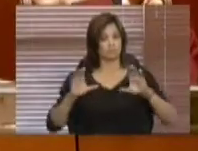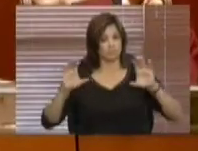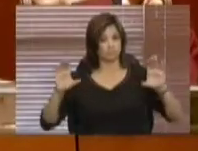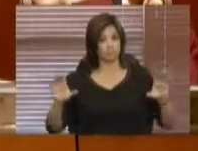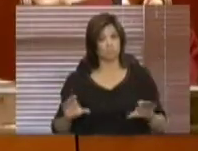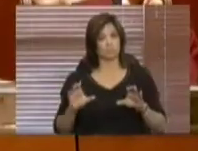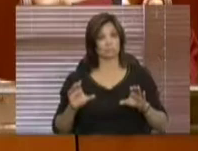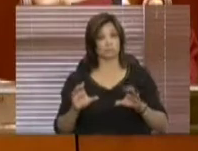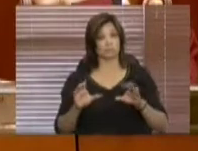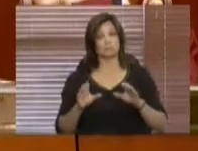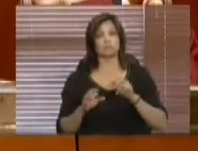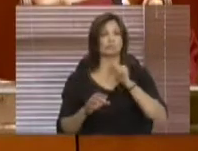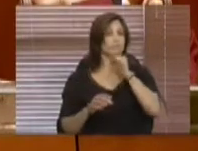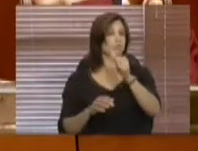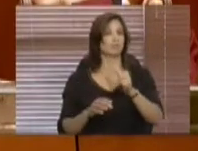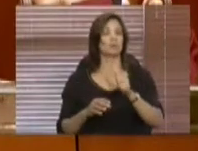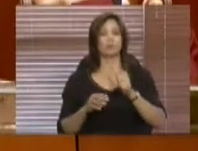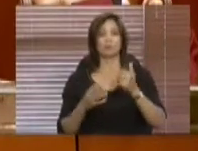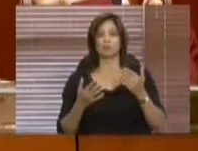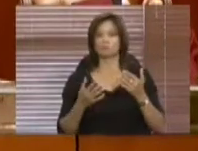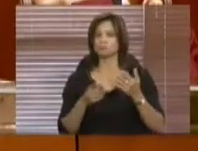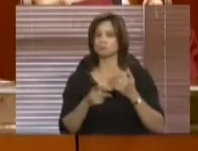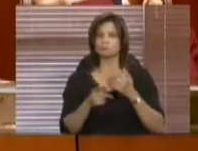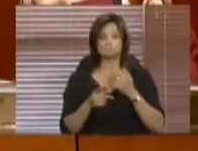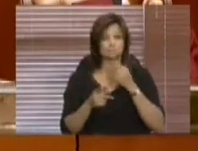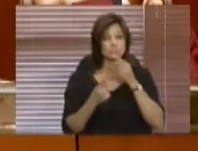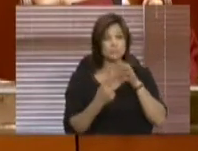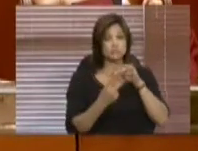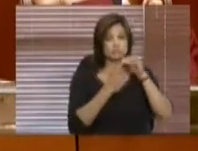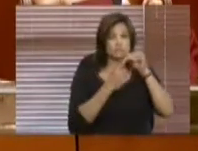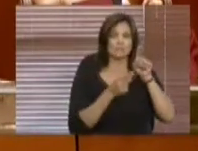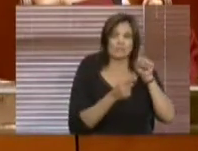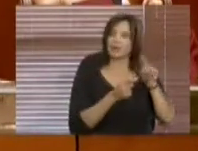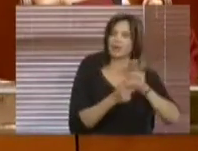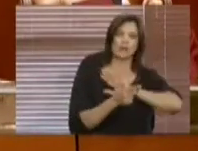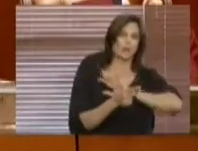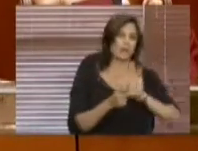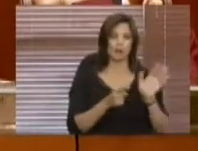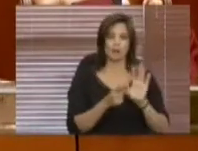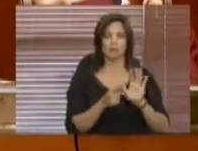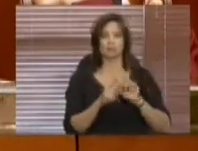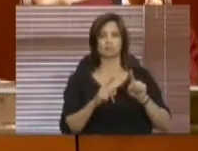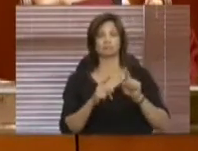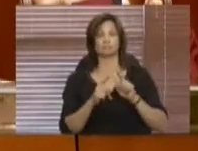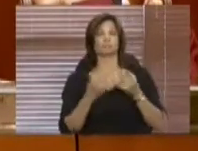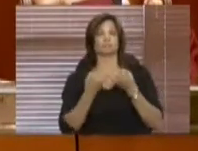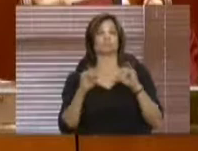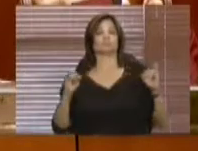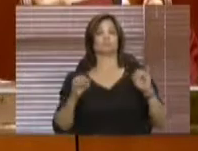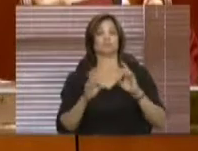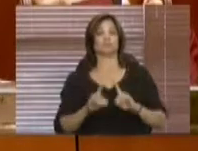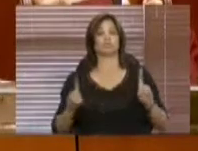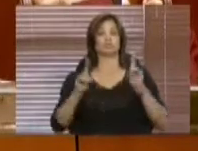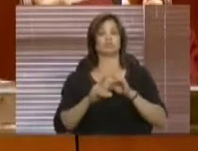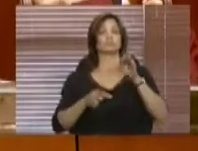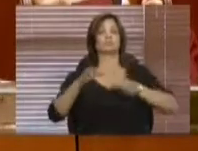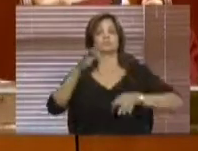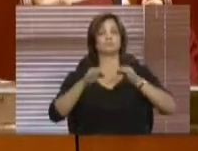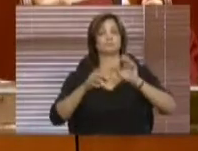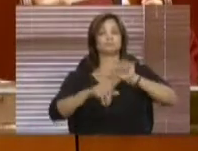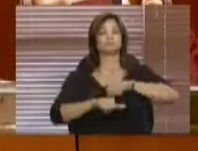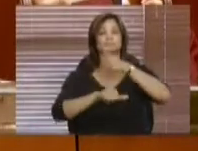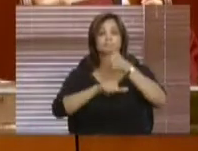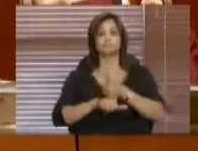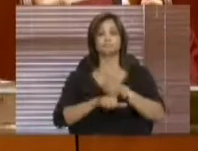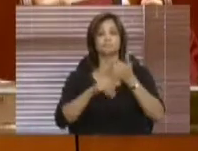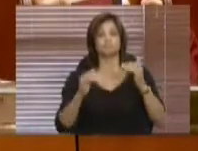ejecución no habrán vacas sagradas. Independencia y dignidad de los jueces. Desde la instauración